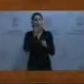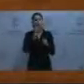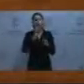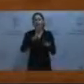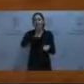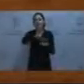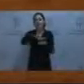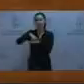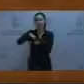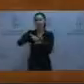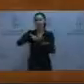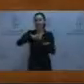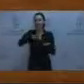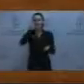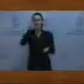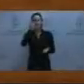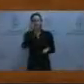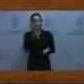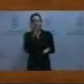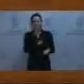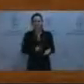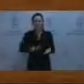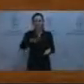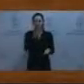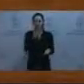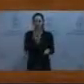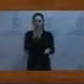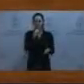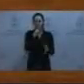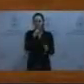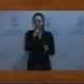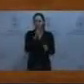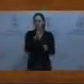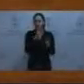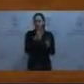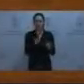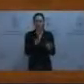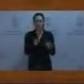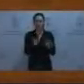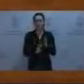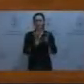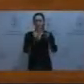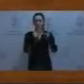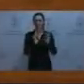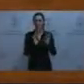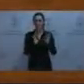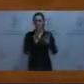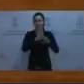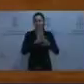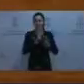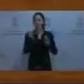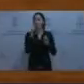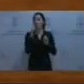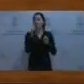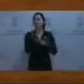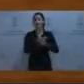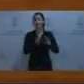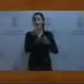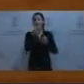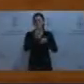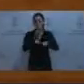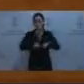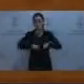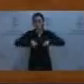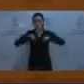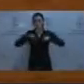chalés, a las villas tradicionales de Perlora, que son las que le hacen y le dan un sentido especial a la misma, ¿no? Y si siguen desocupados con un